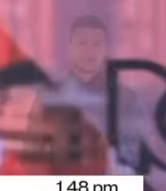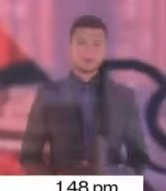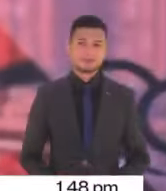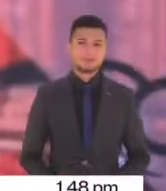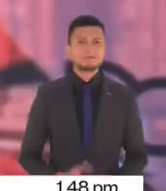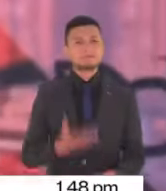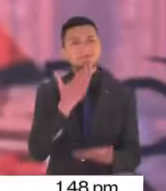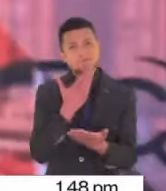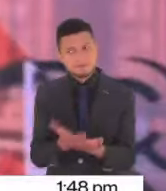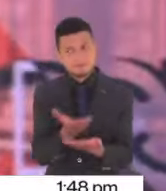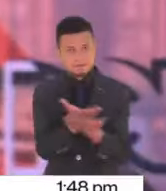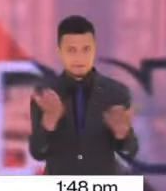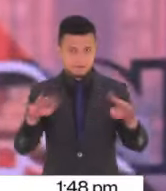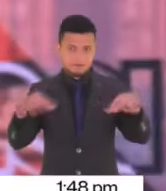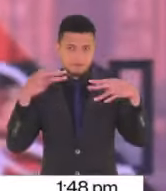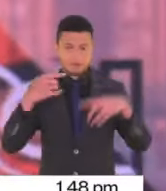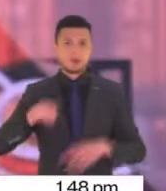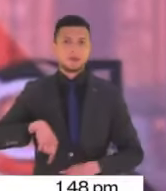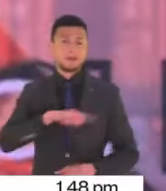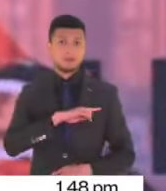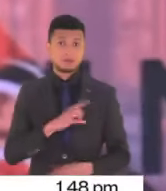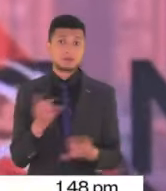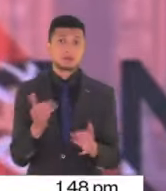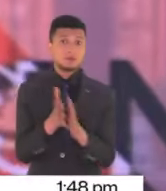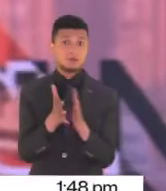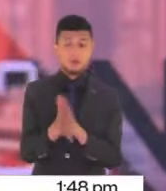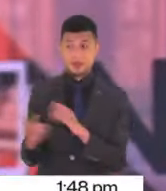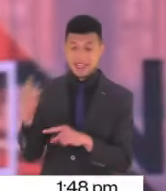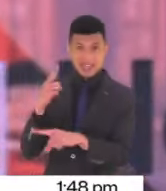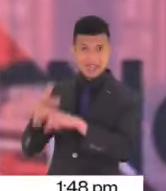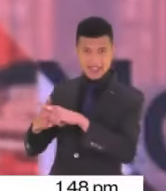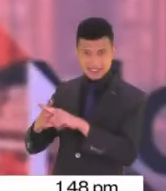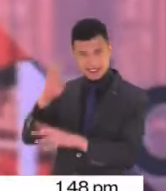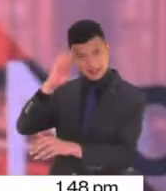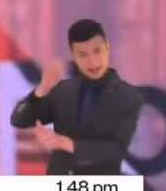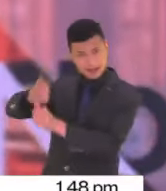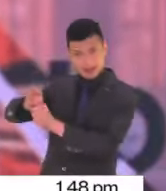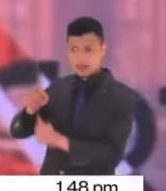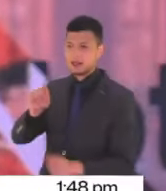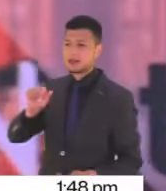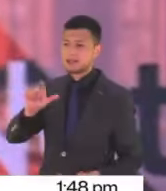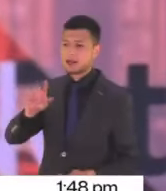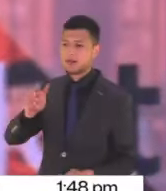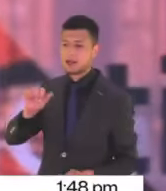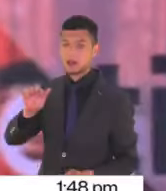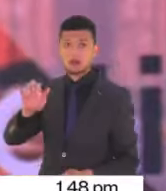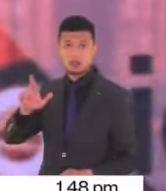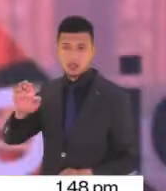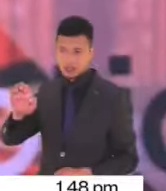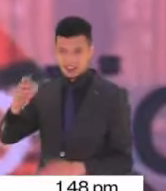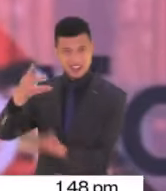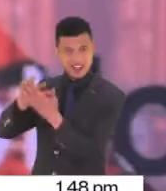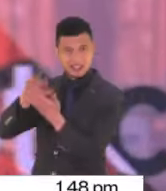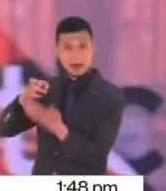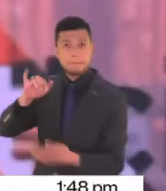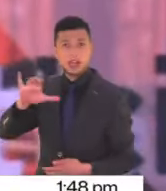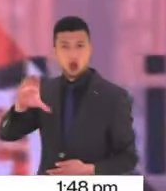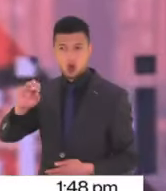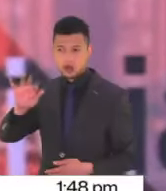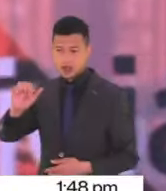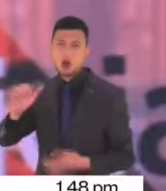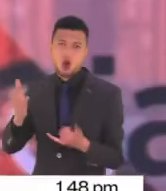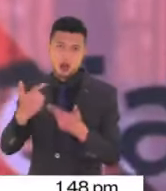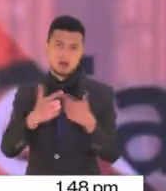Gracias por continuar con nosotros. Hoy saldría el ex jefe paramilitar Salvatore Mancuso de la cárcel La Picota de Bogotá. Dos camionetas de la